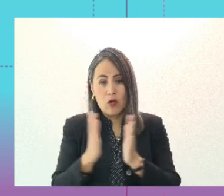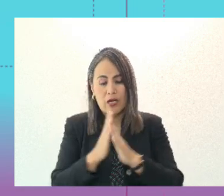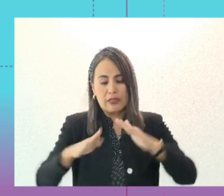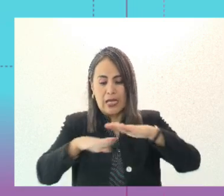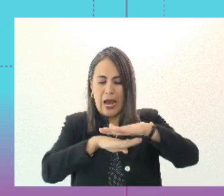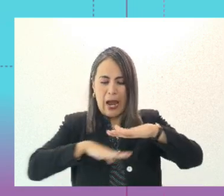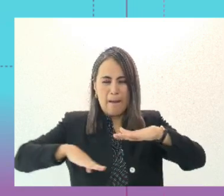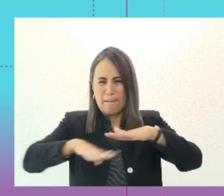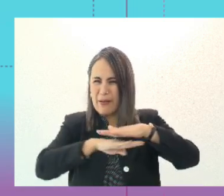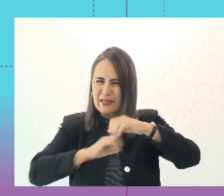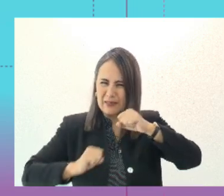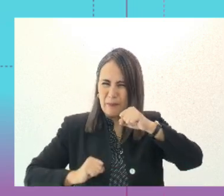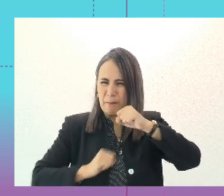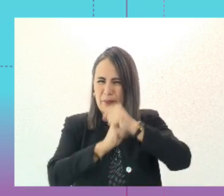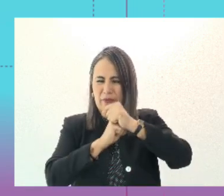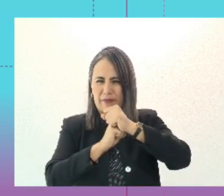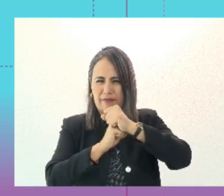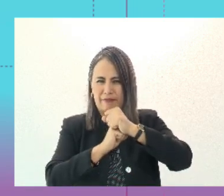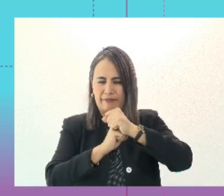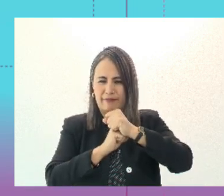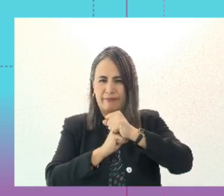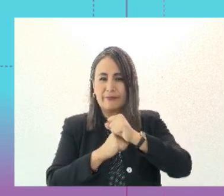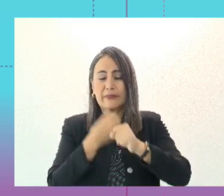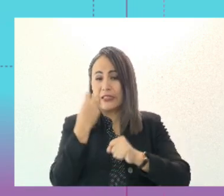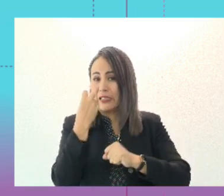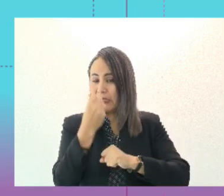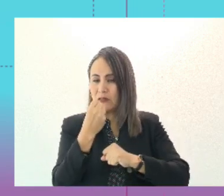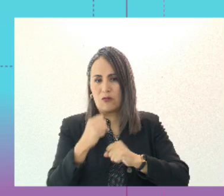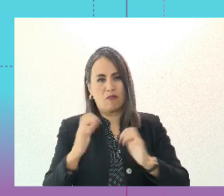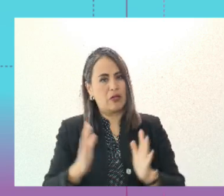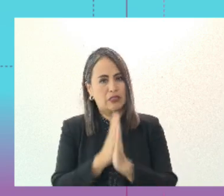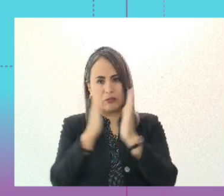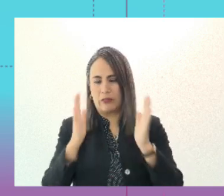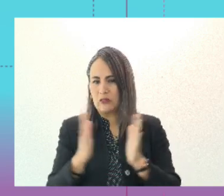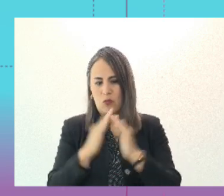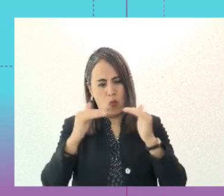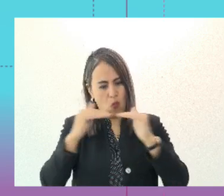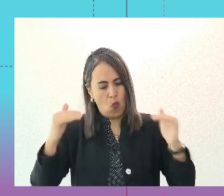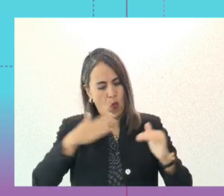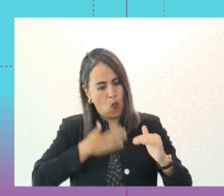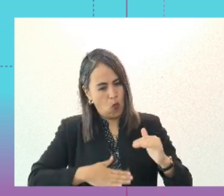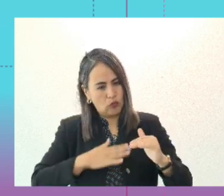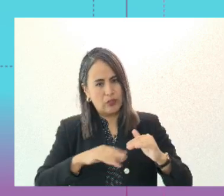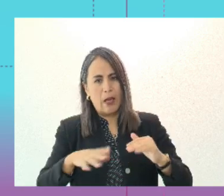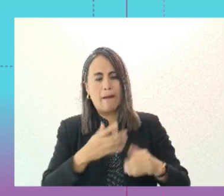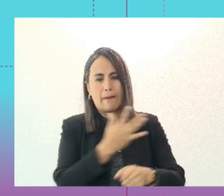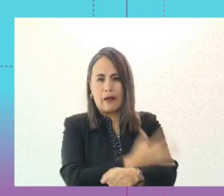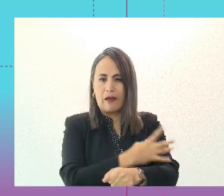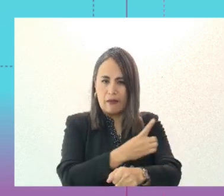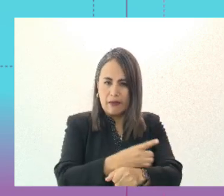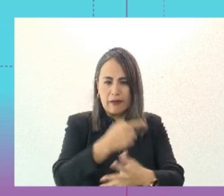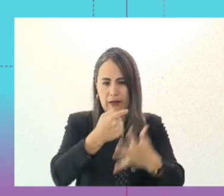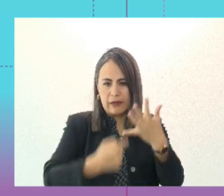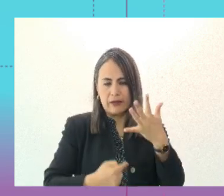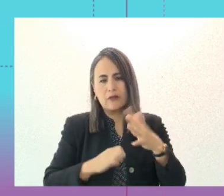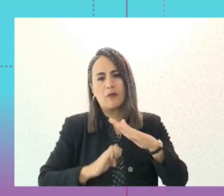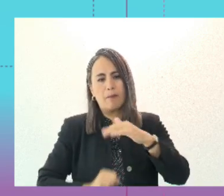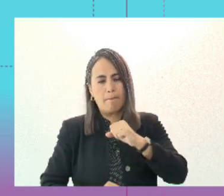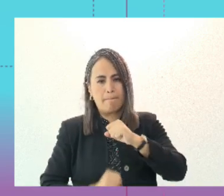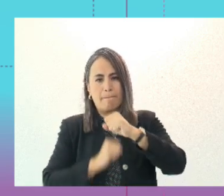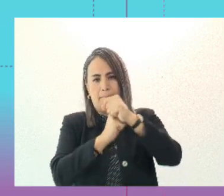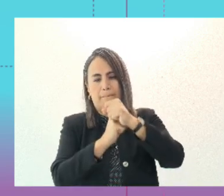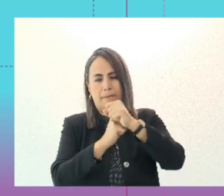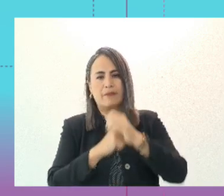no puede negar, ya está comprobado que la transparencia es un pilar de la democracia. Esta es una premisa. La siguiente premisa que